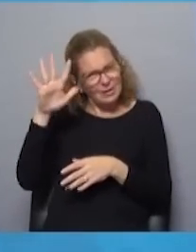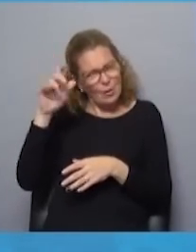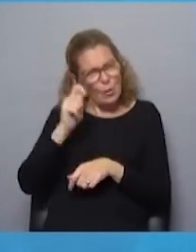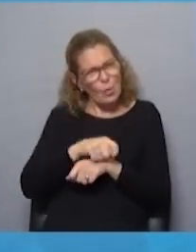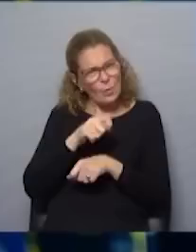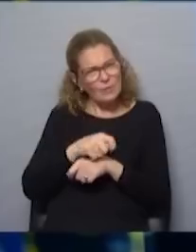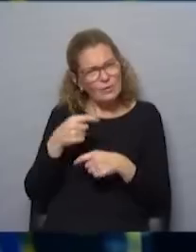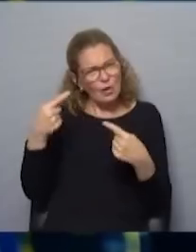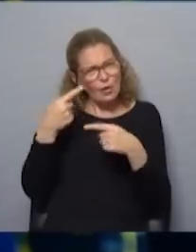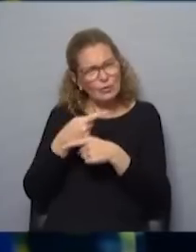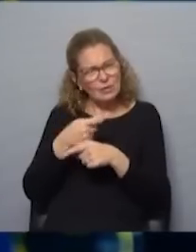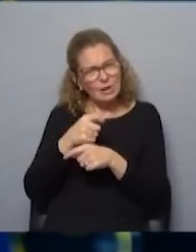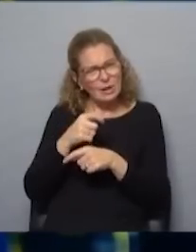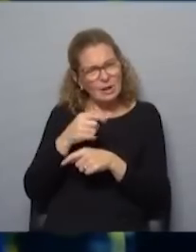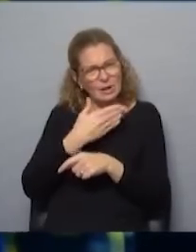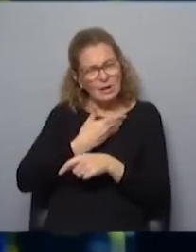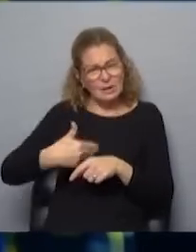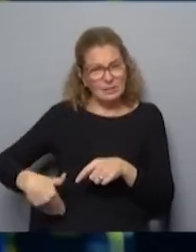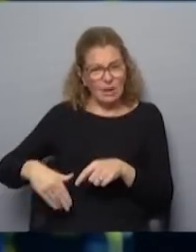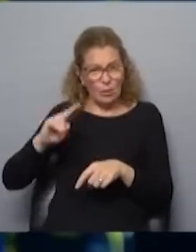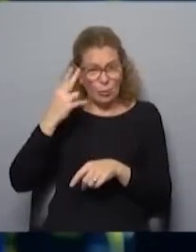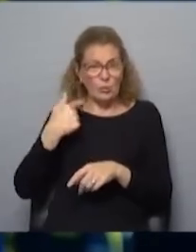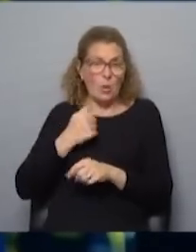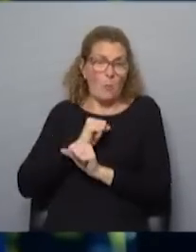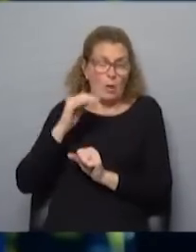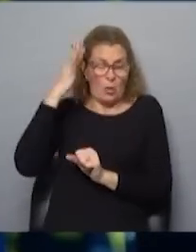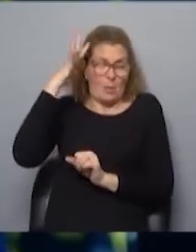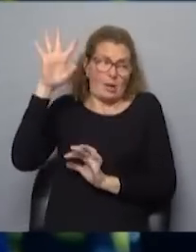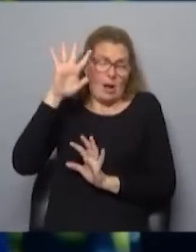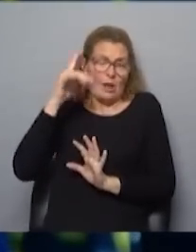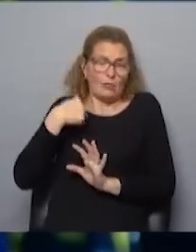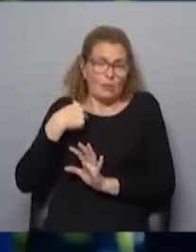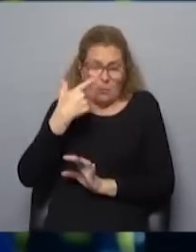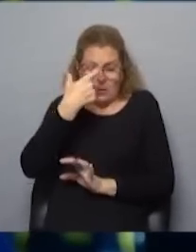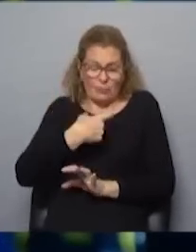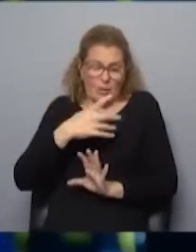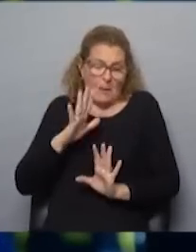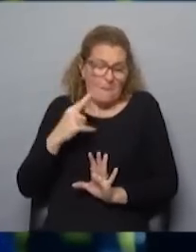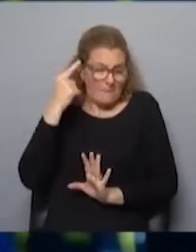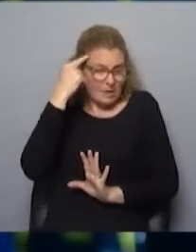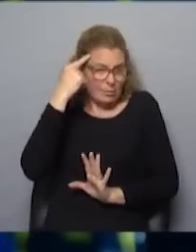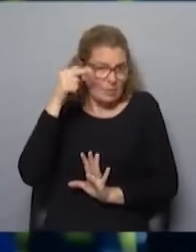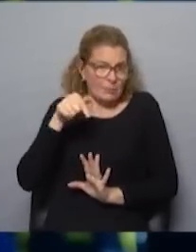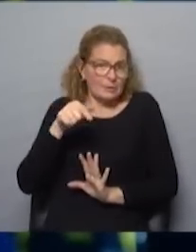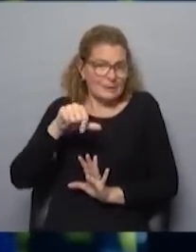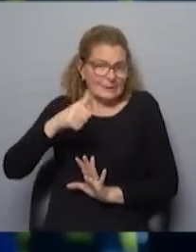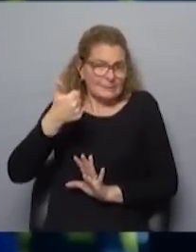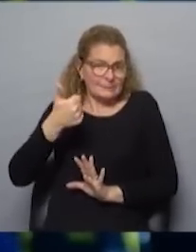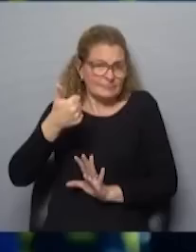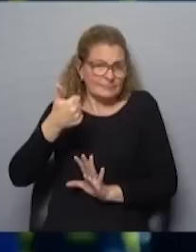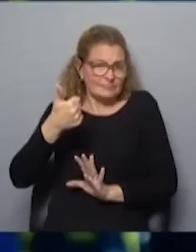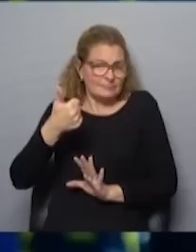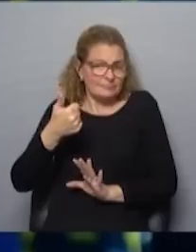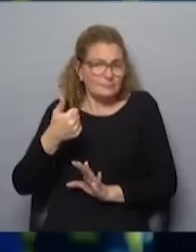contra el estado uruguayo e imaginarlo puedo imaginarlo yo personalmente creo que para usted tener éxito en una